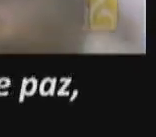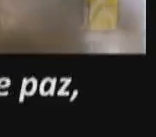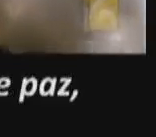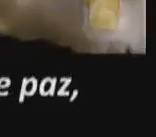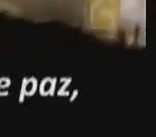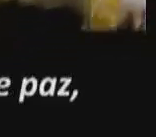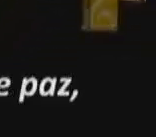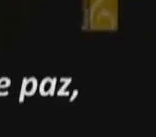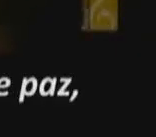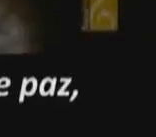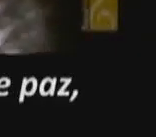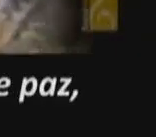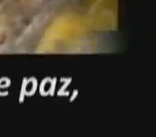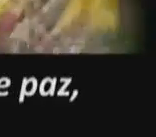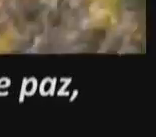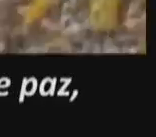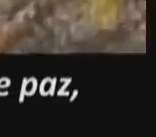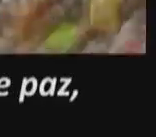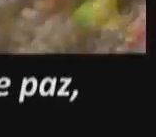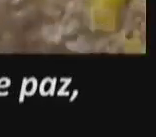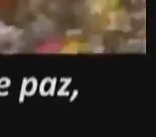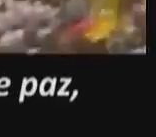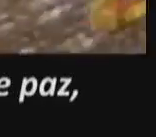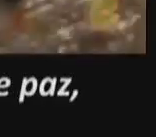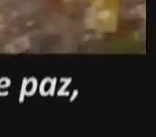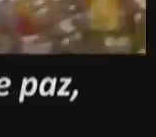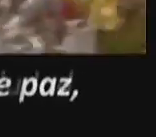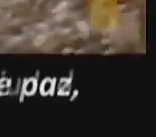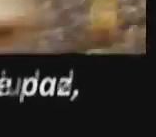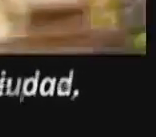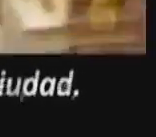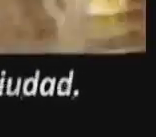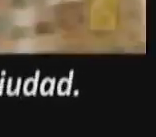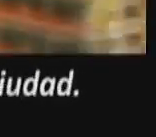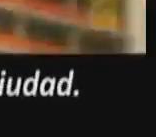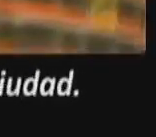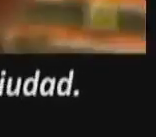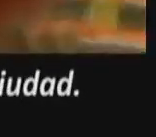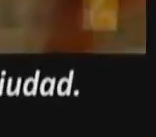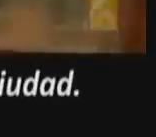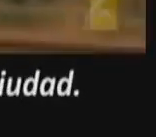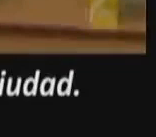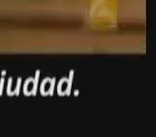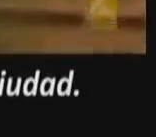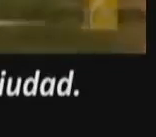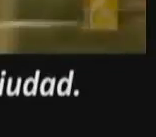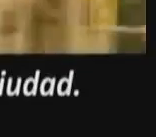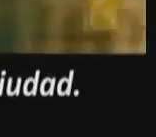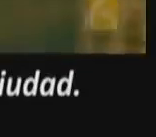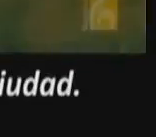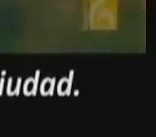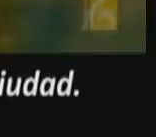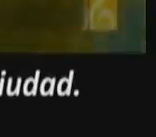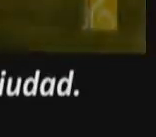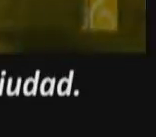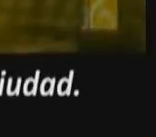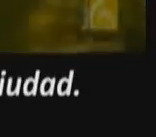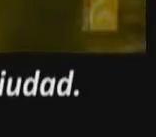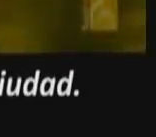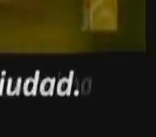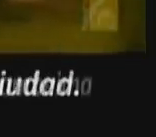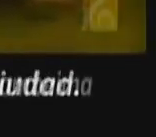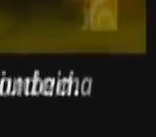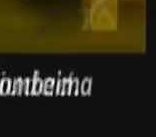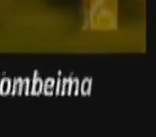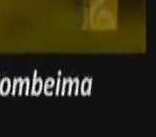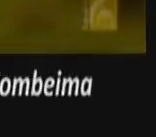libertad. Eres alegría y tierra de paz, viva que soñada es mi